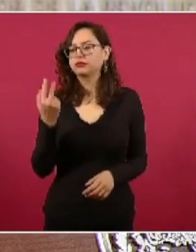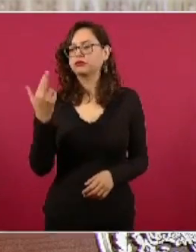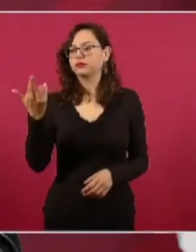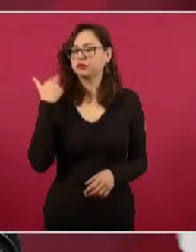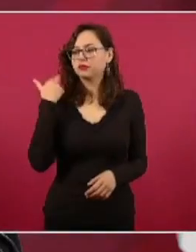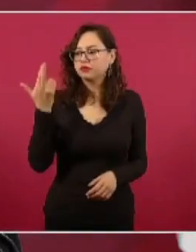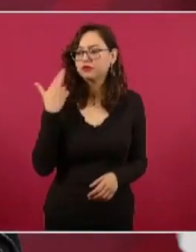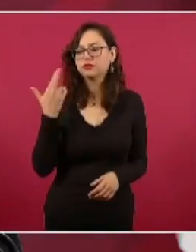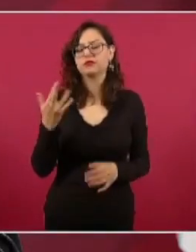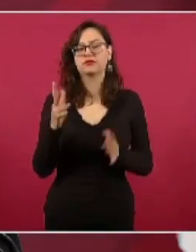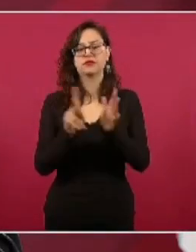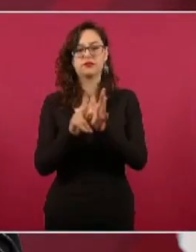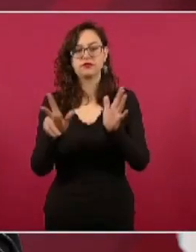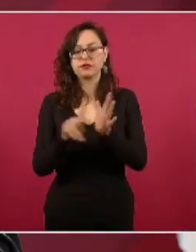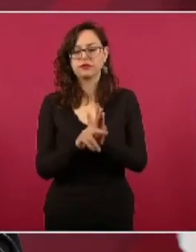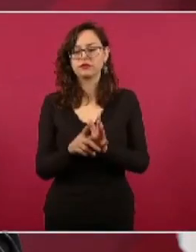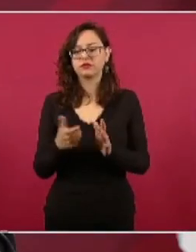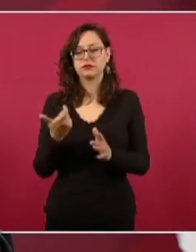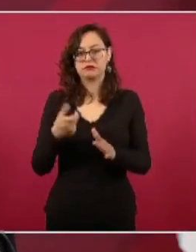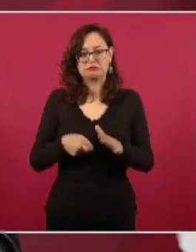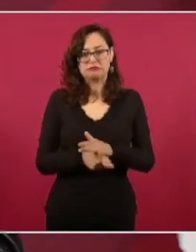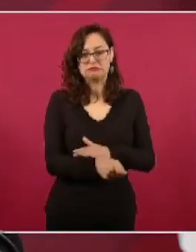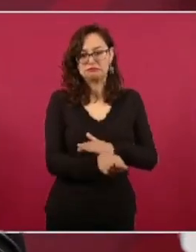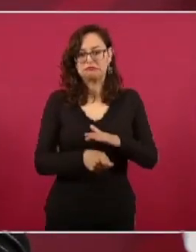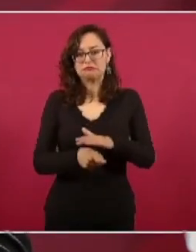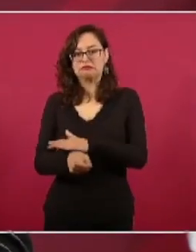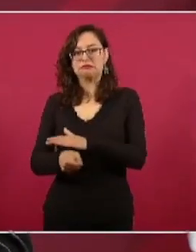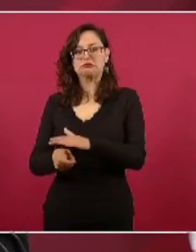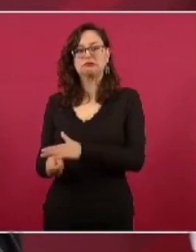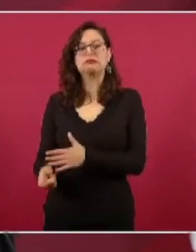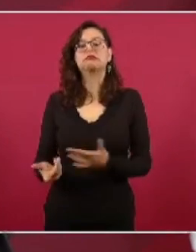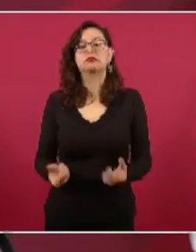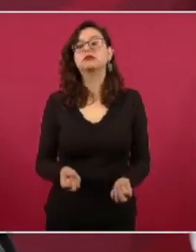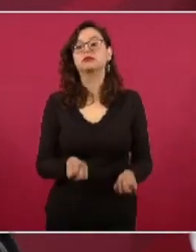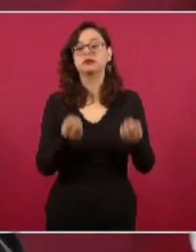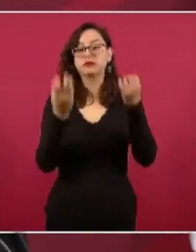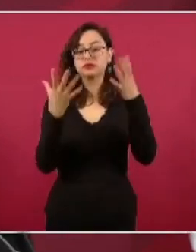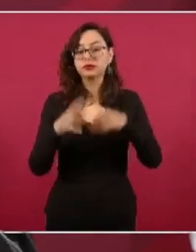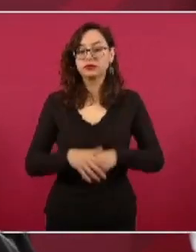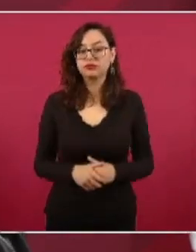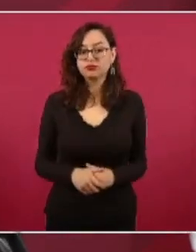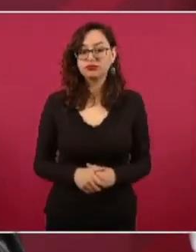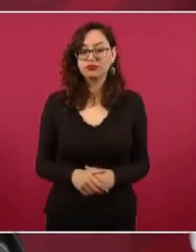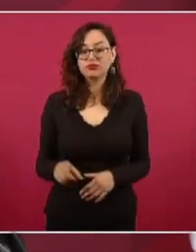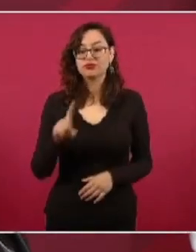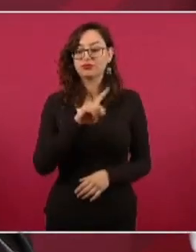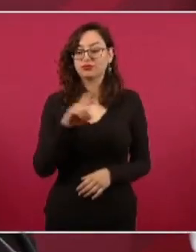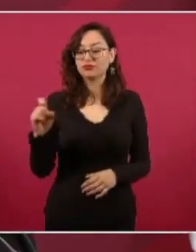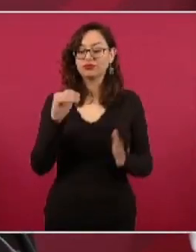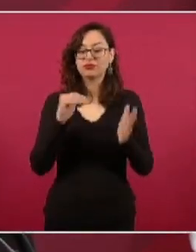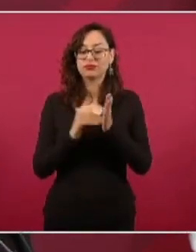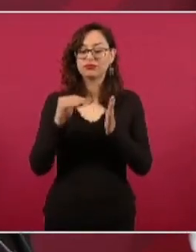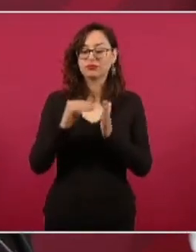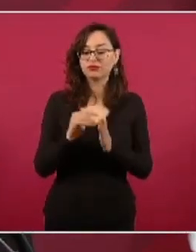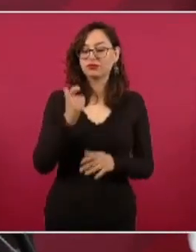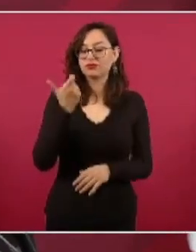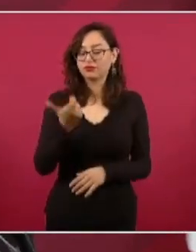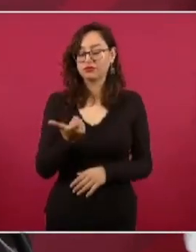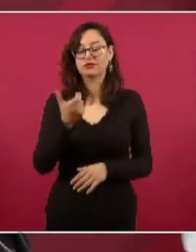Pero ahí no solo es lo que se ahorra por no pagar publicidad,